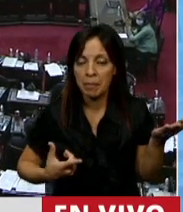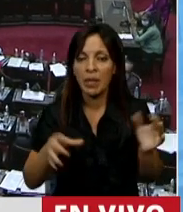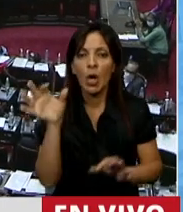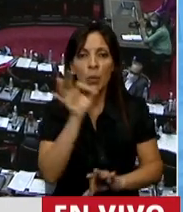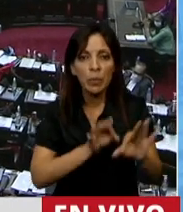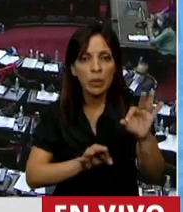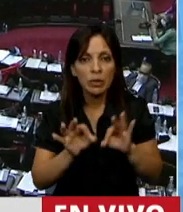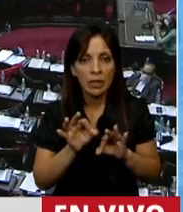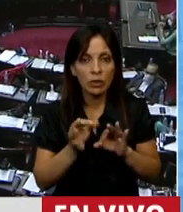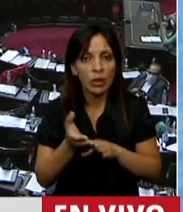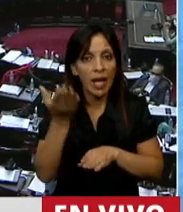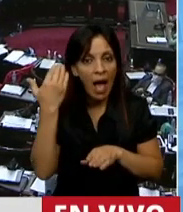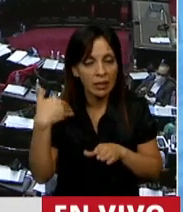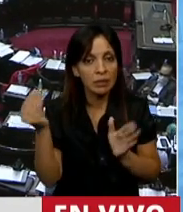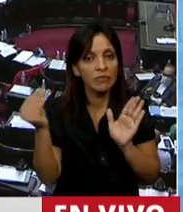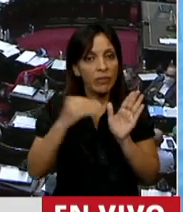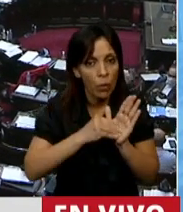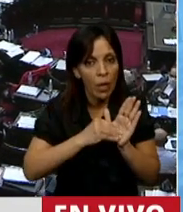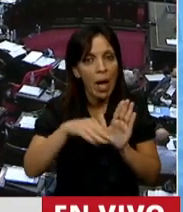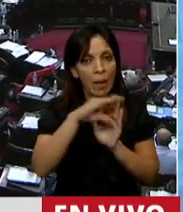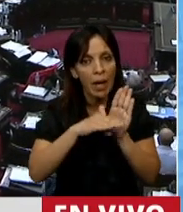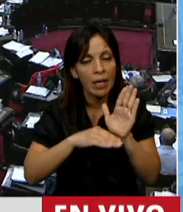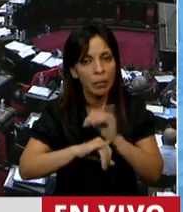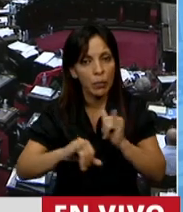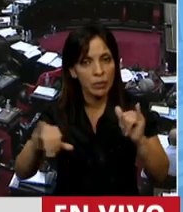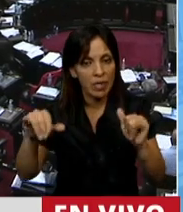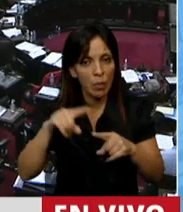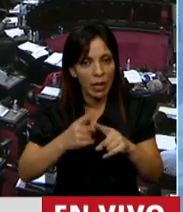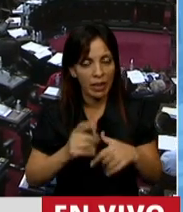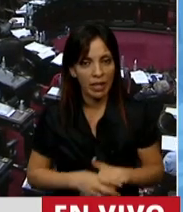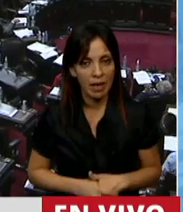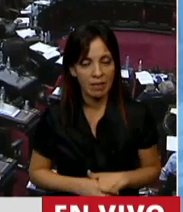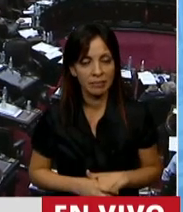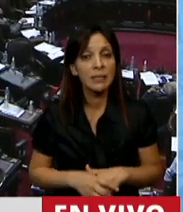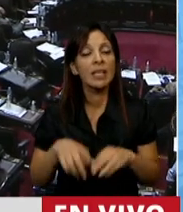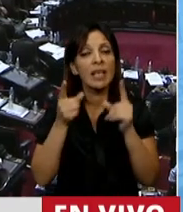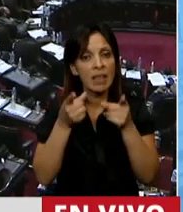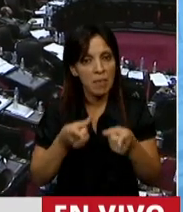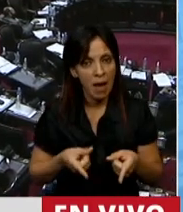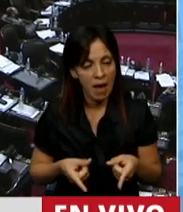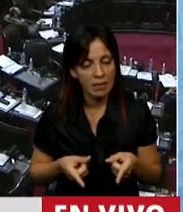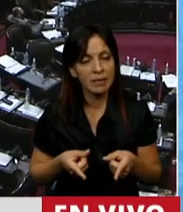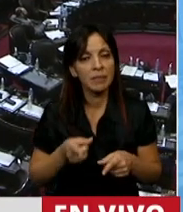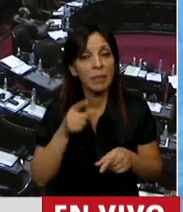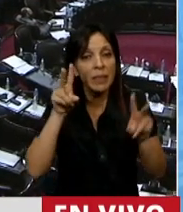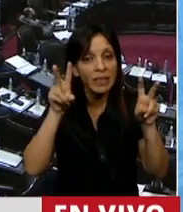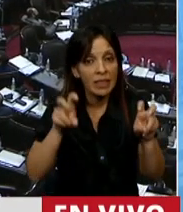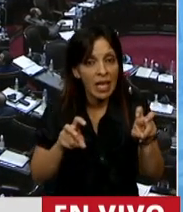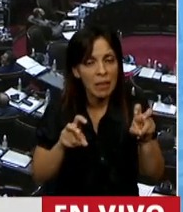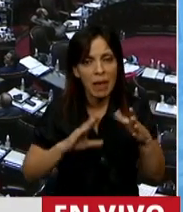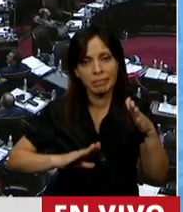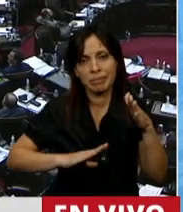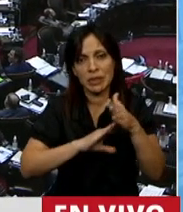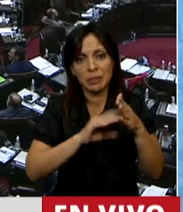fue parte de nuestra plataforma, ahí tenemos un mandato, y que además fue parte central del discurso de